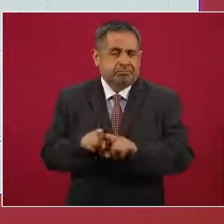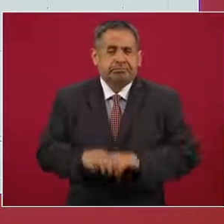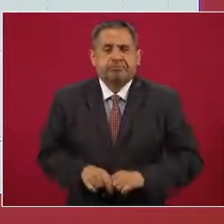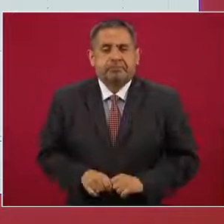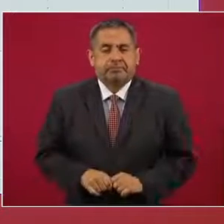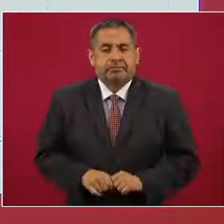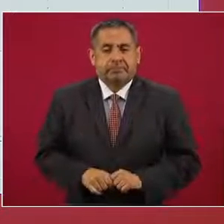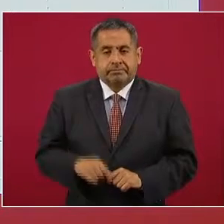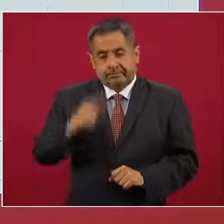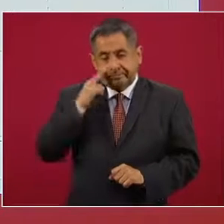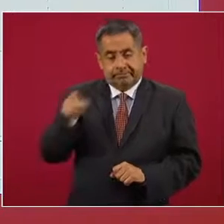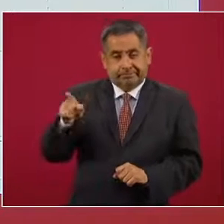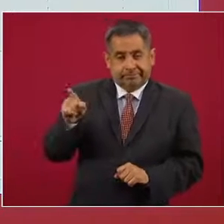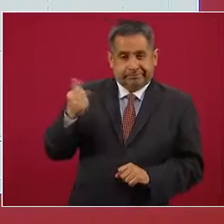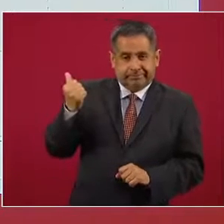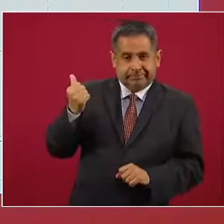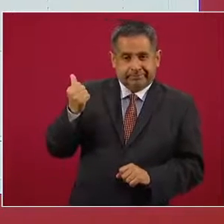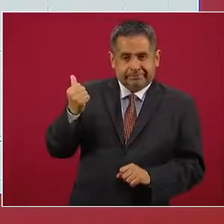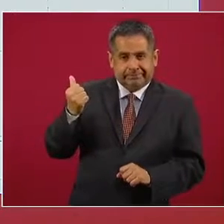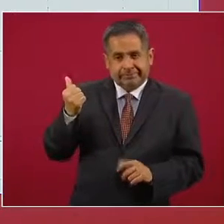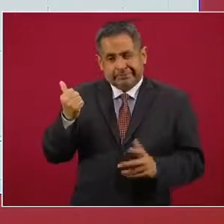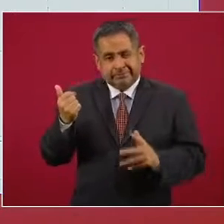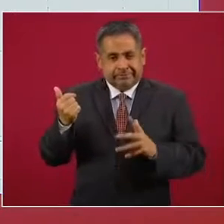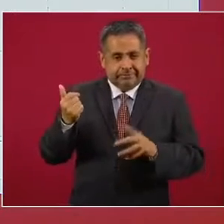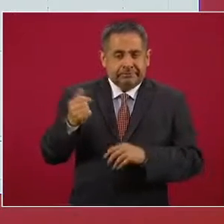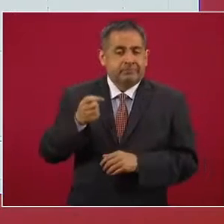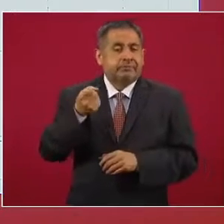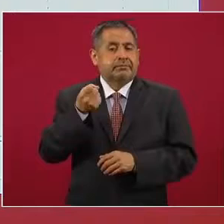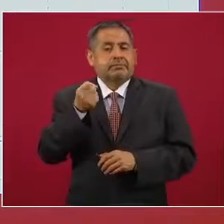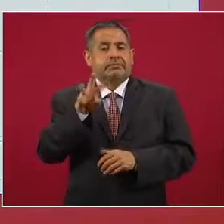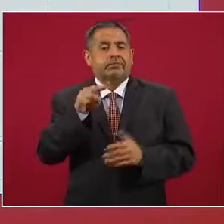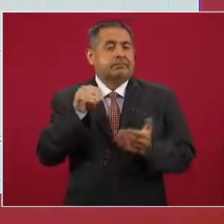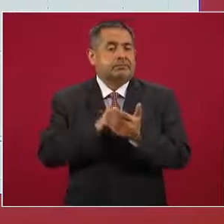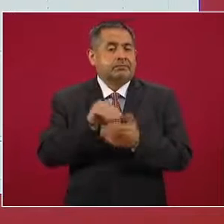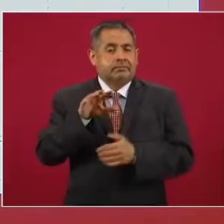nos quedamos con